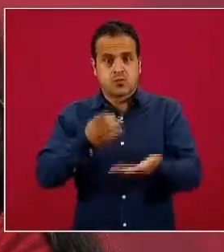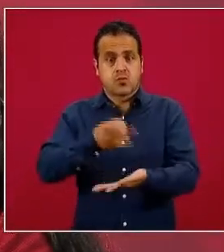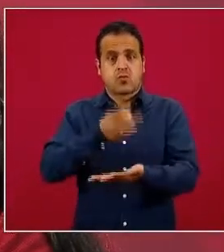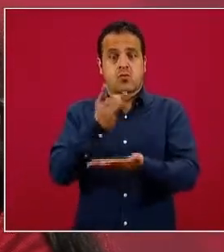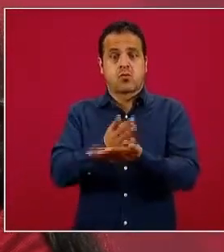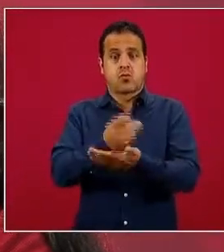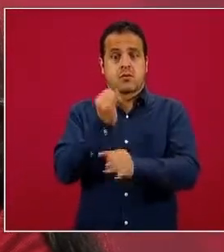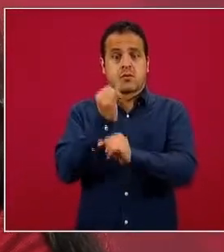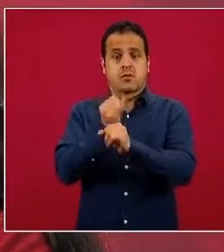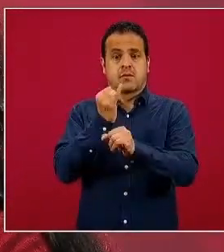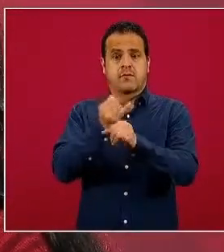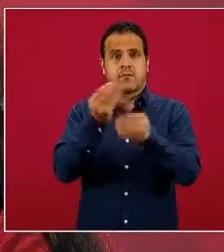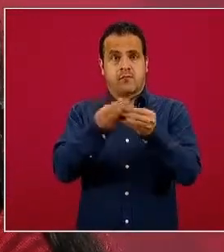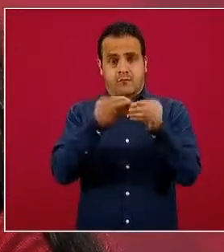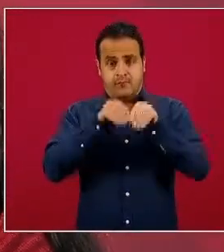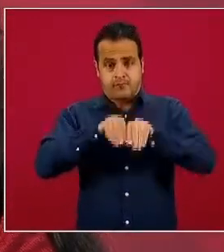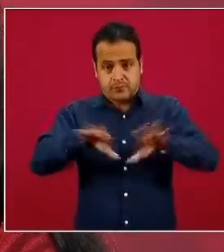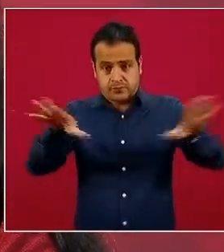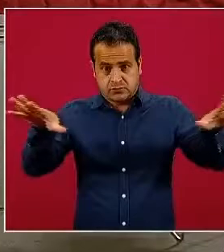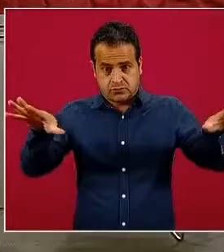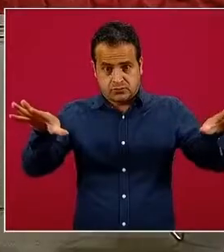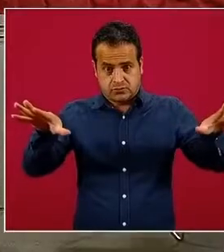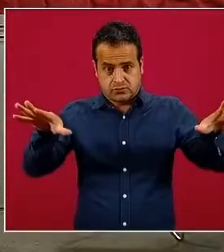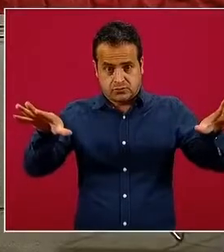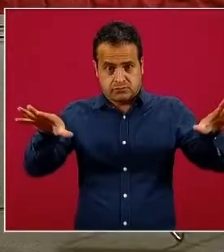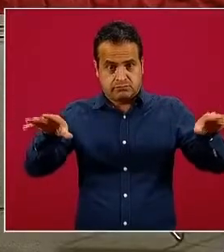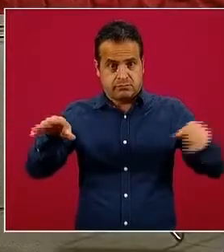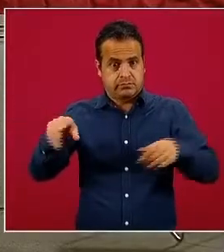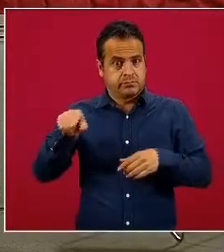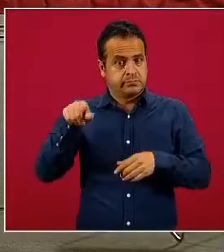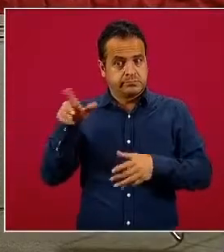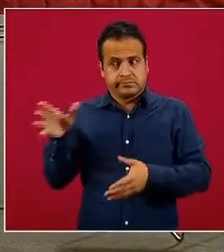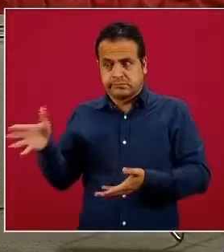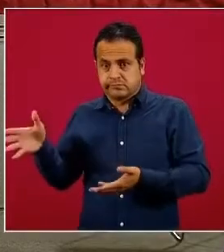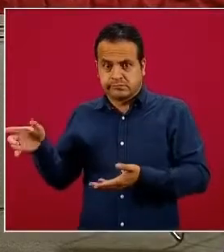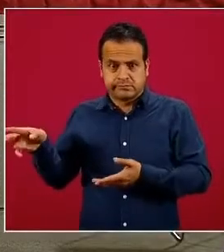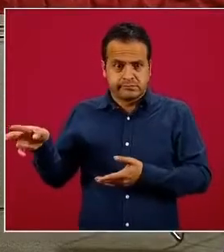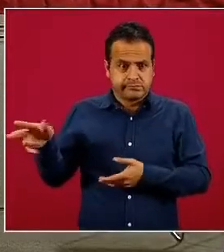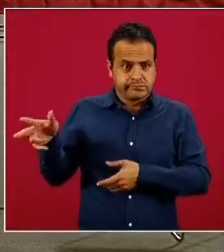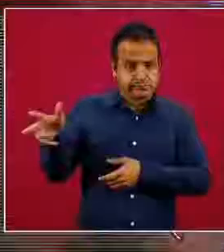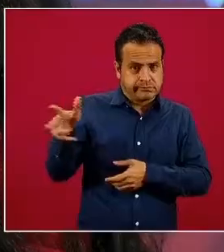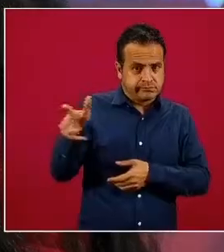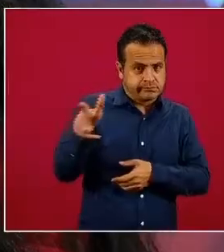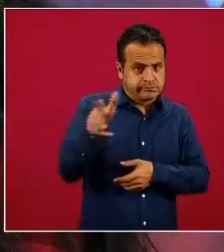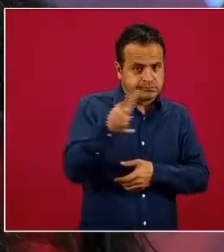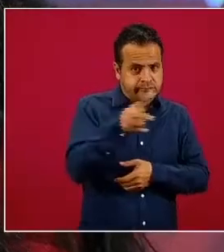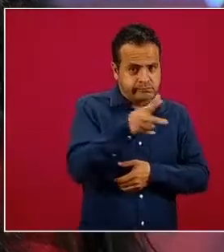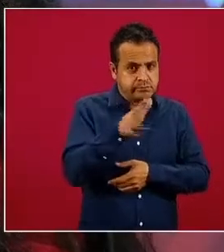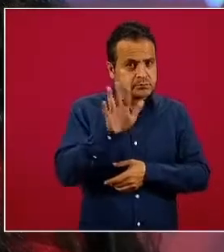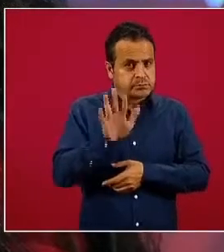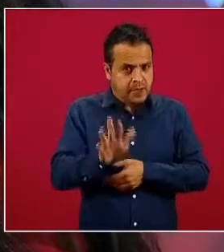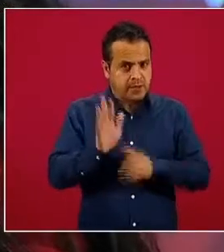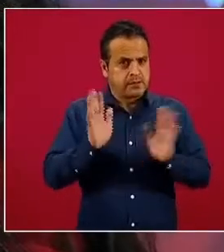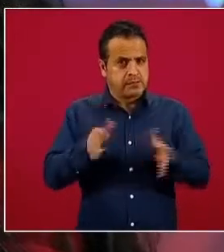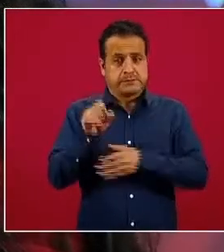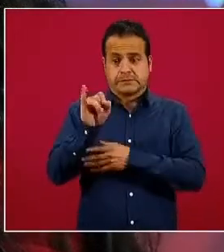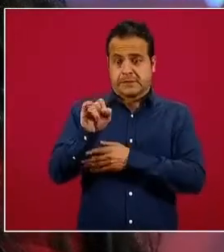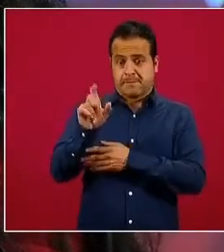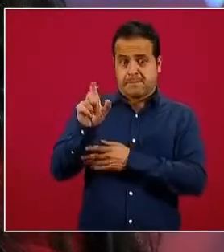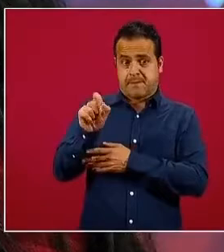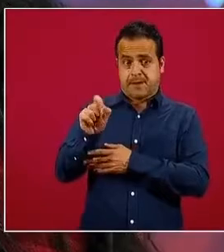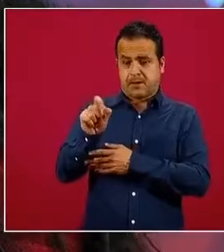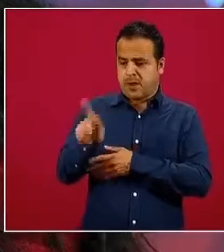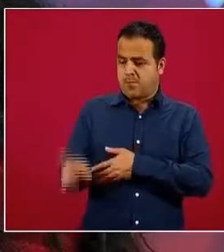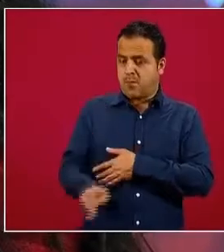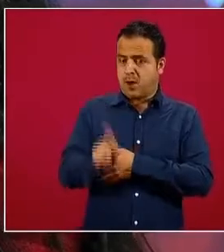y se podrá conocer de manera virtual. A él lo acompañarán los integrantes de los 20 pueblos que vendrán